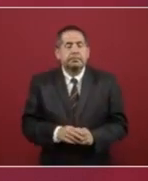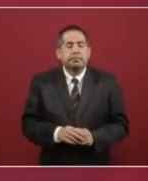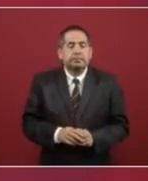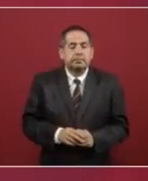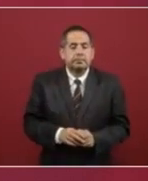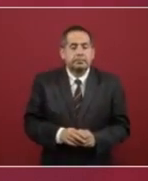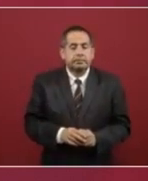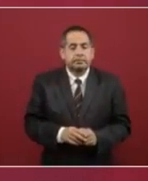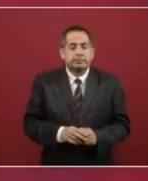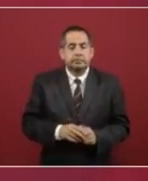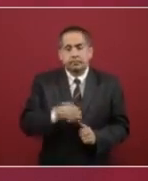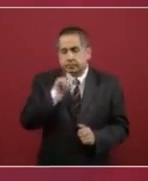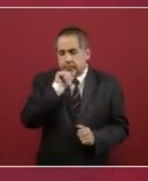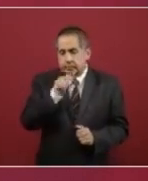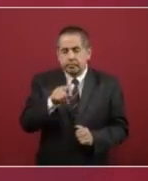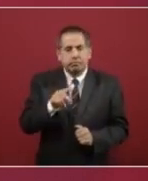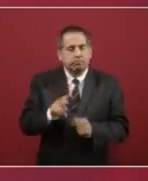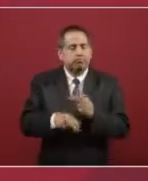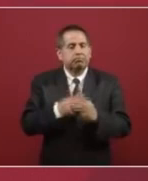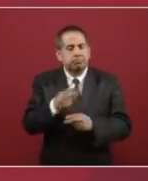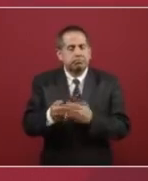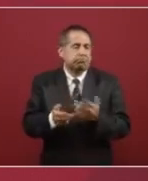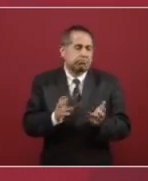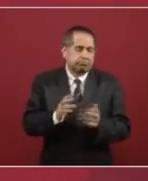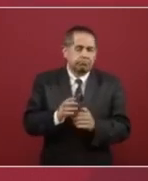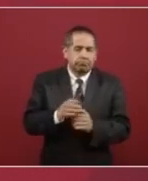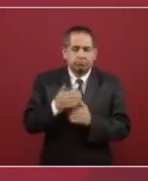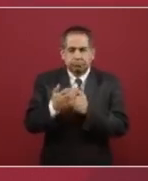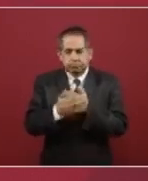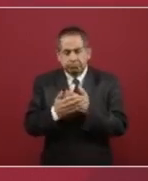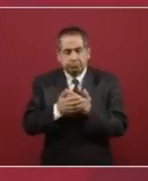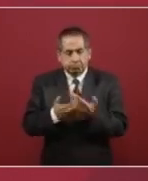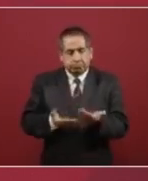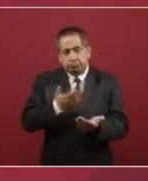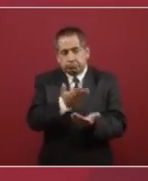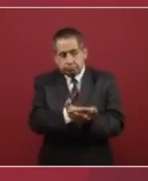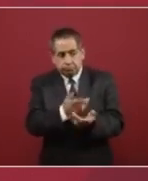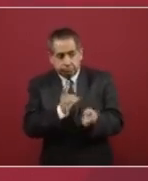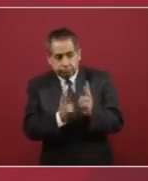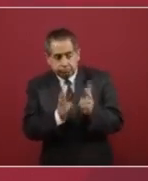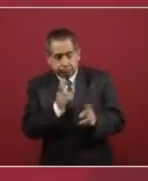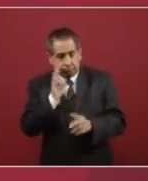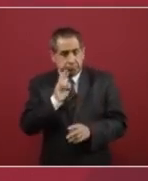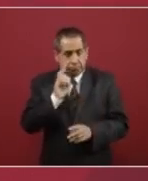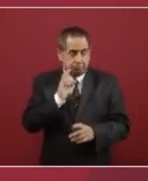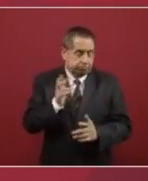Lo otro que también les voy a plantear,